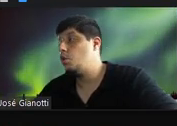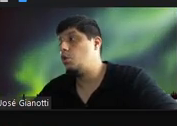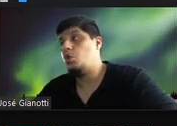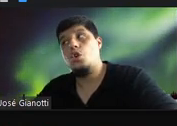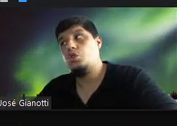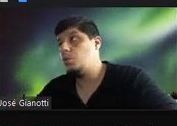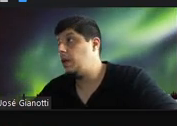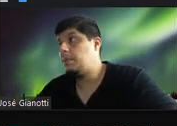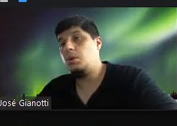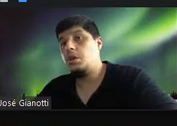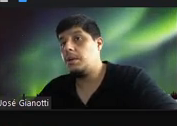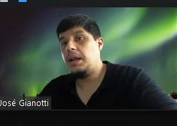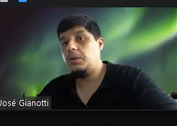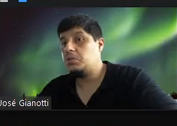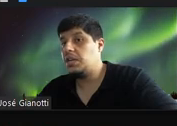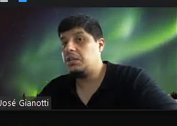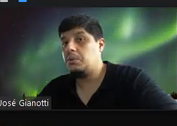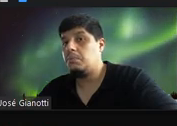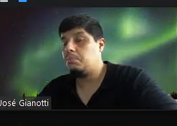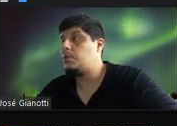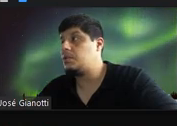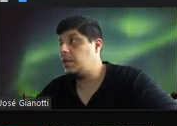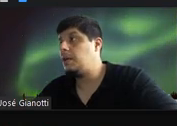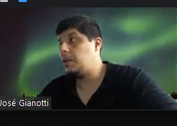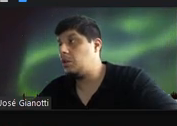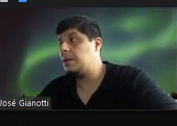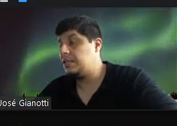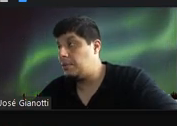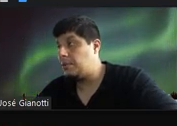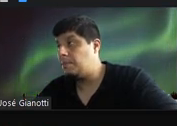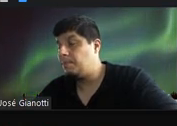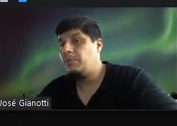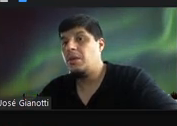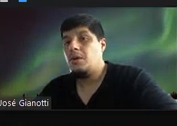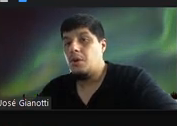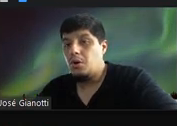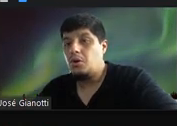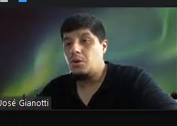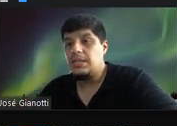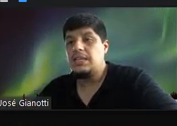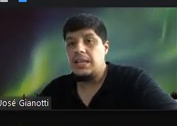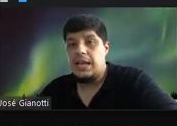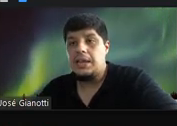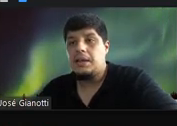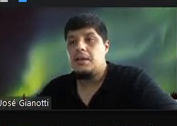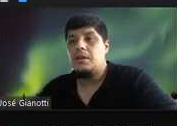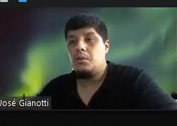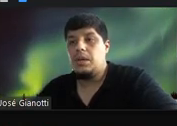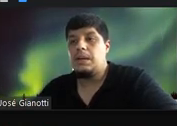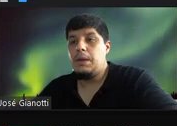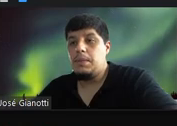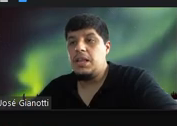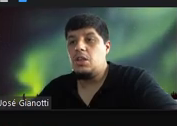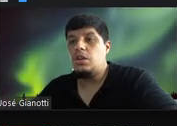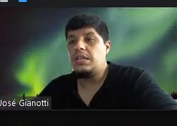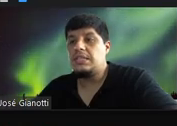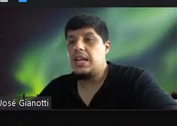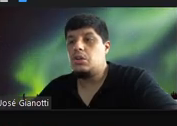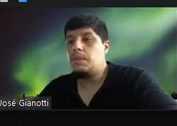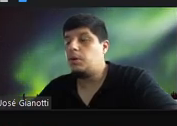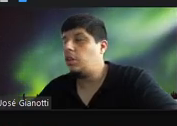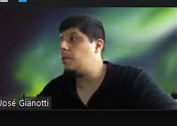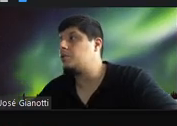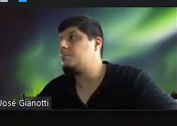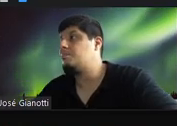enero, no se hubiera podido llevar el concierto por ser evento masivo. Ojo con ese detalle. No está permitido